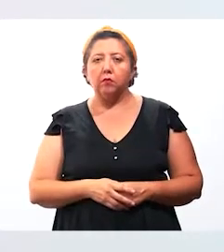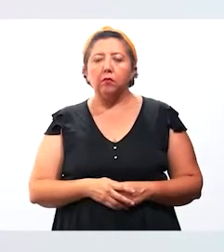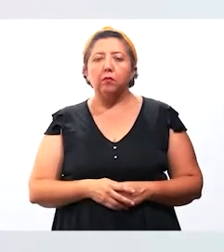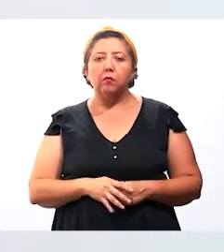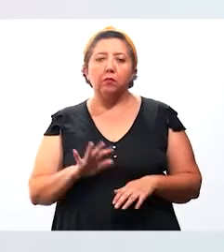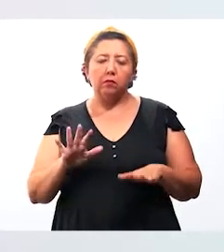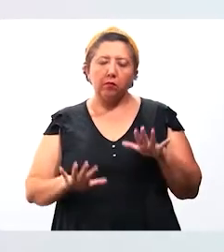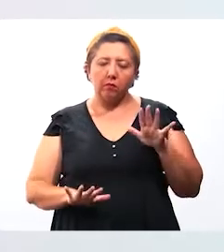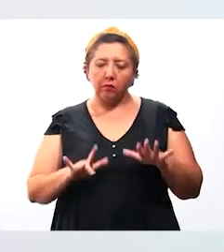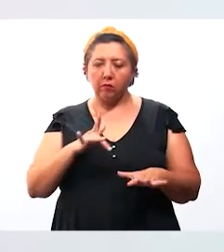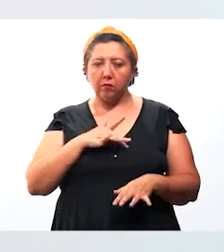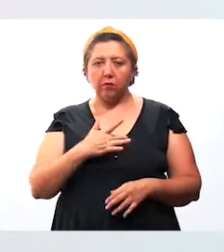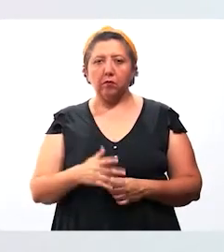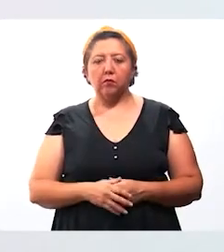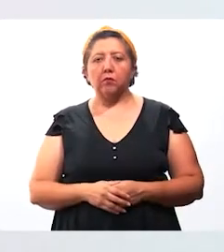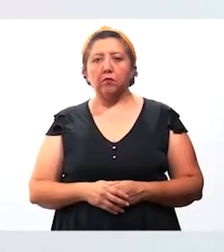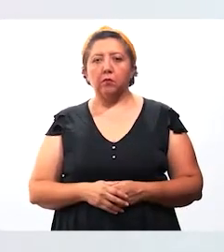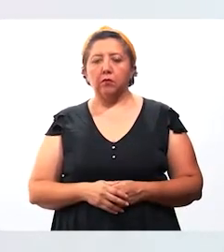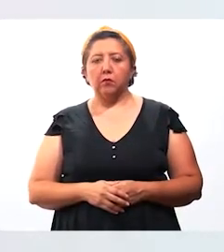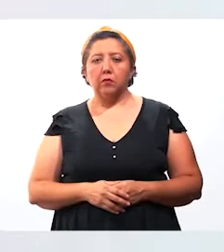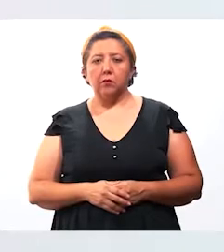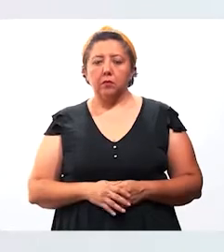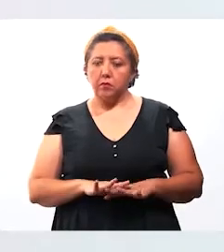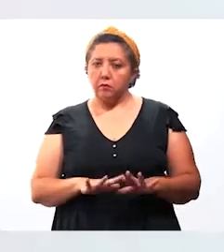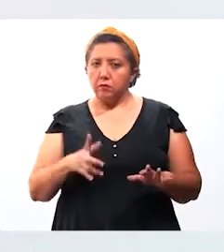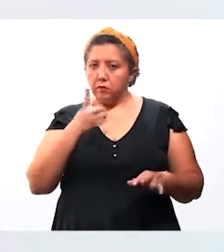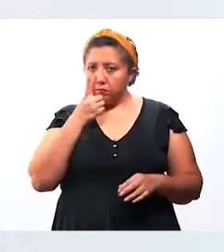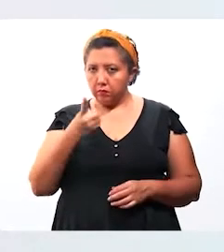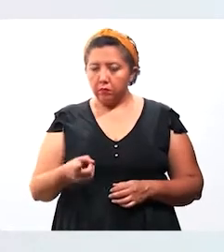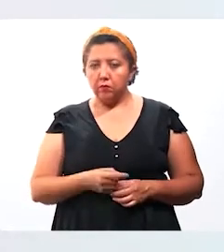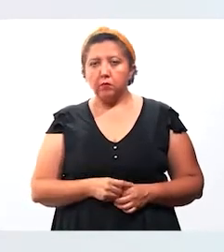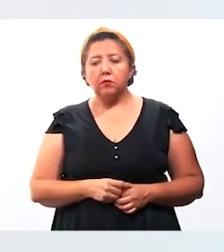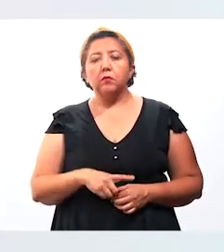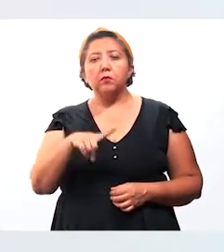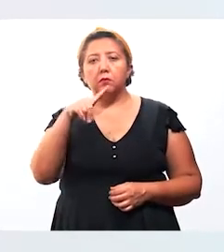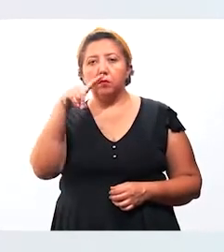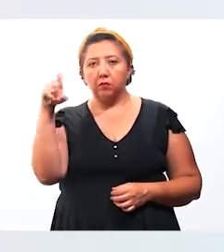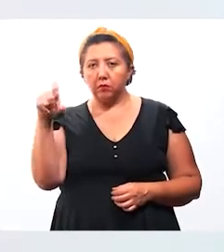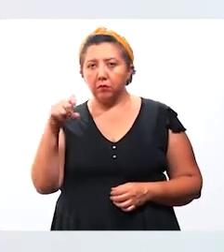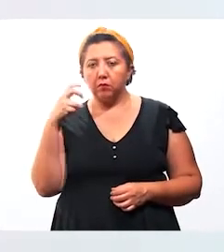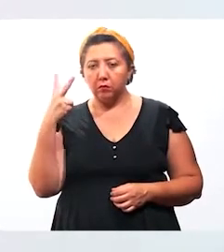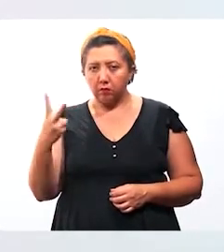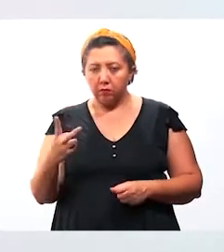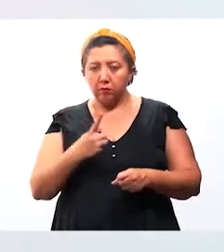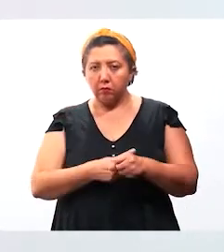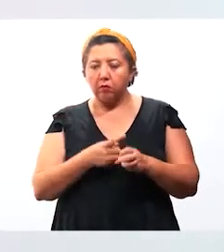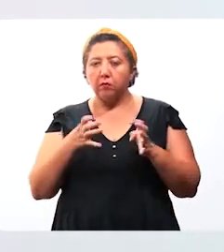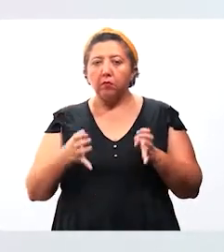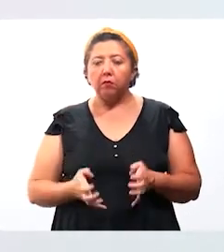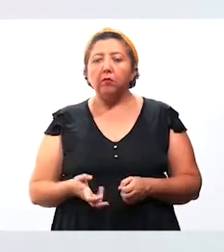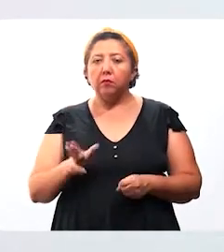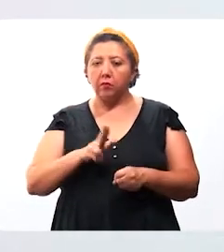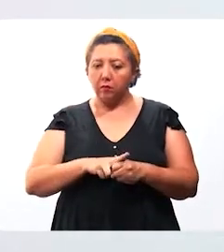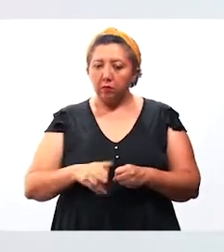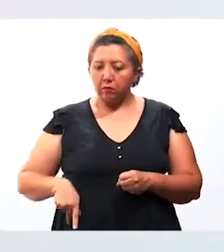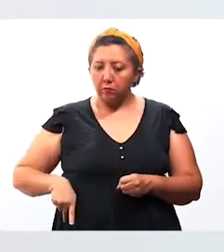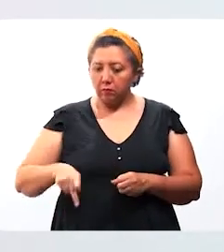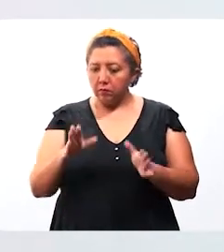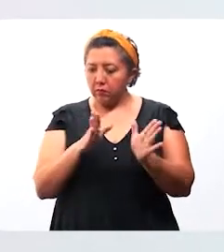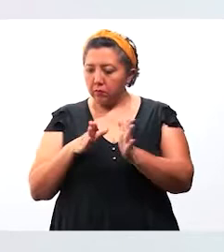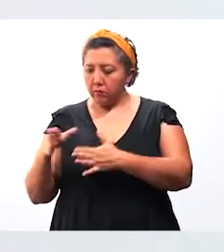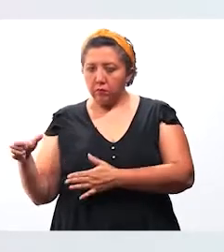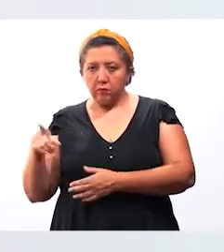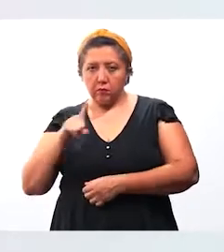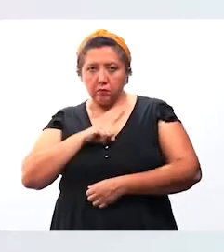Secretaría de Salud. Presentan síntomas leves. Como ya se mencionó, 102 de los casos positivos están en